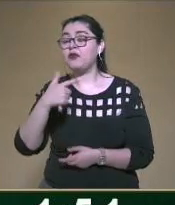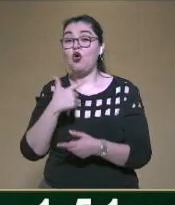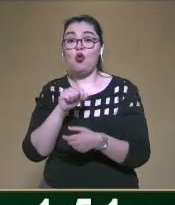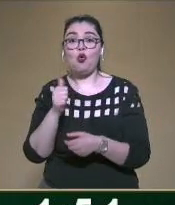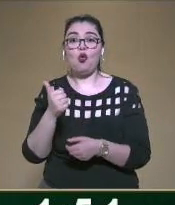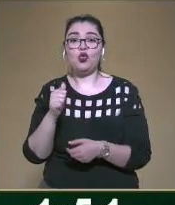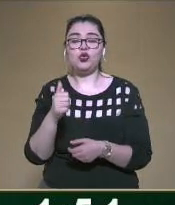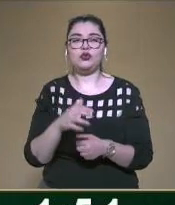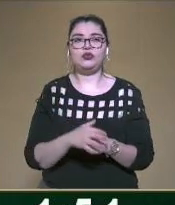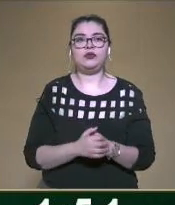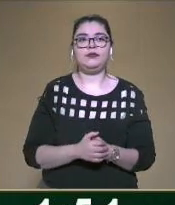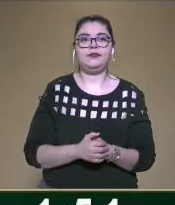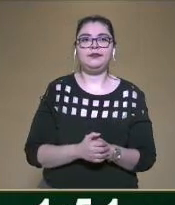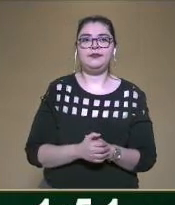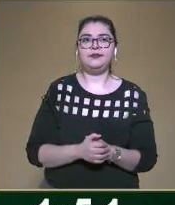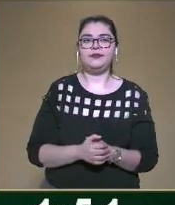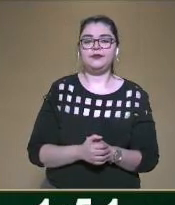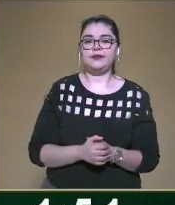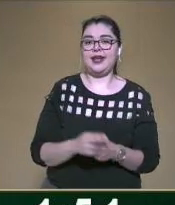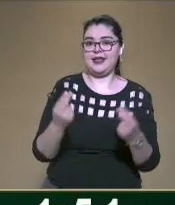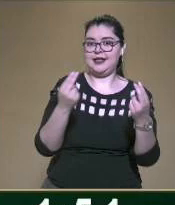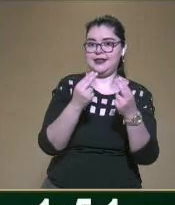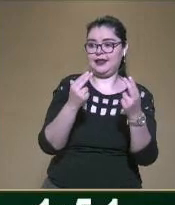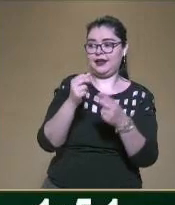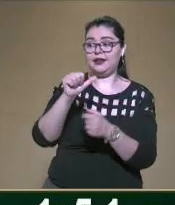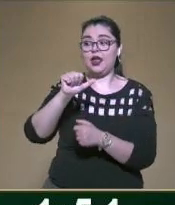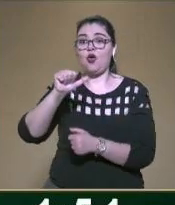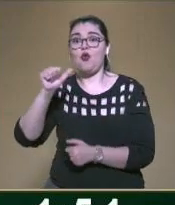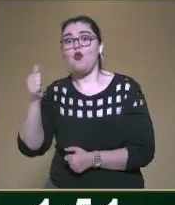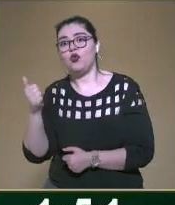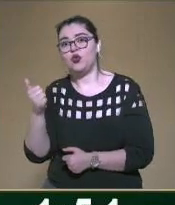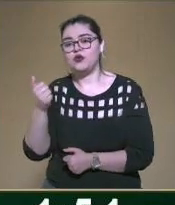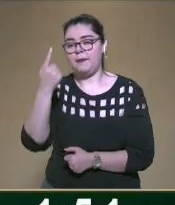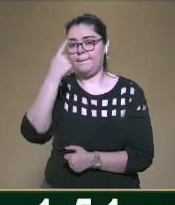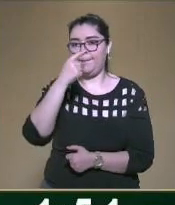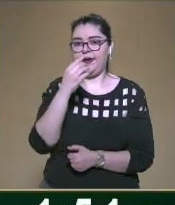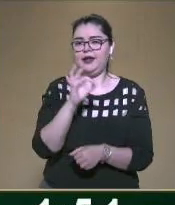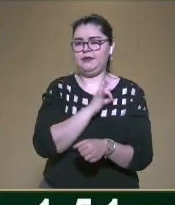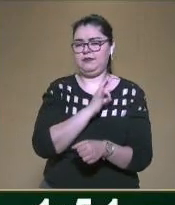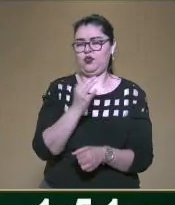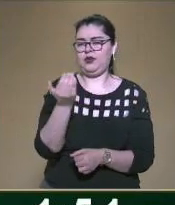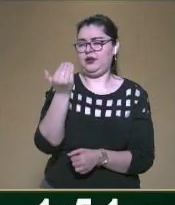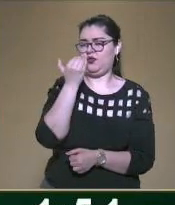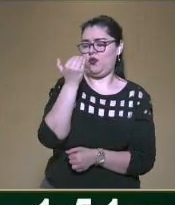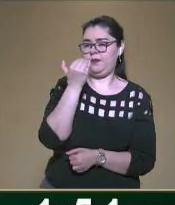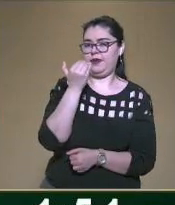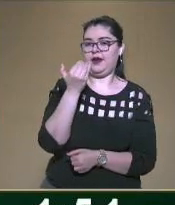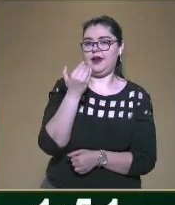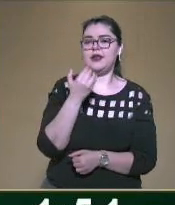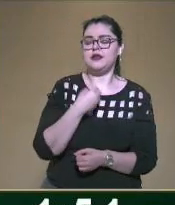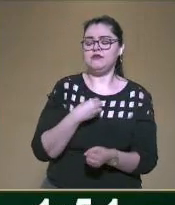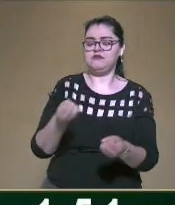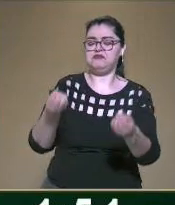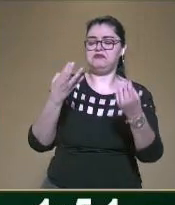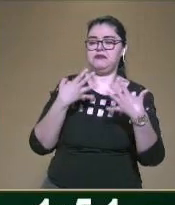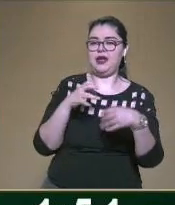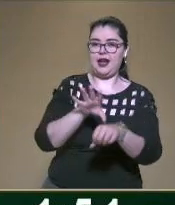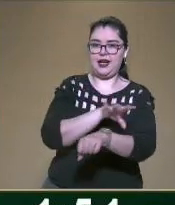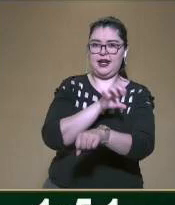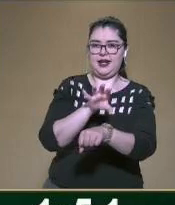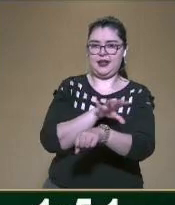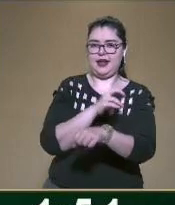su vez de otros, autótrofos o heterótrofos, y de esa forma obtienen la energía necesaria para vivir.